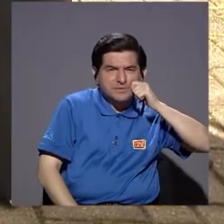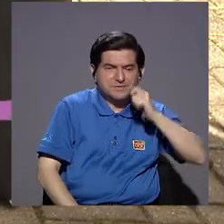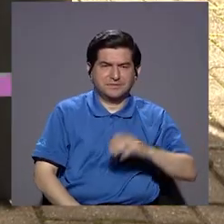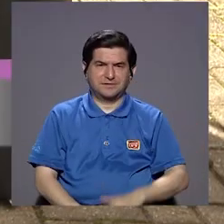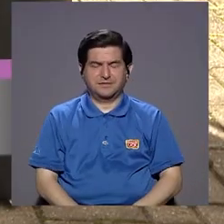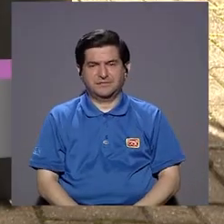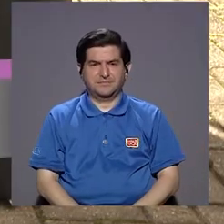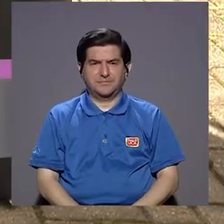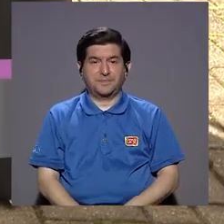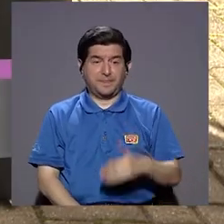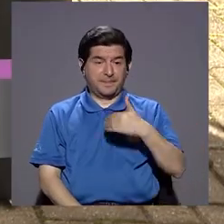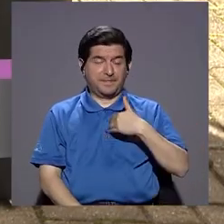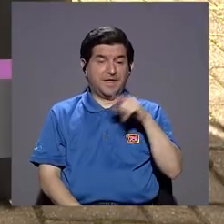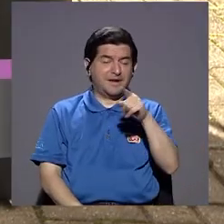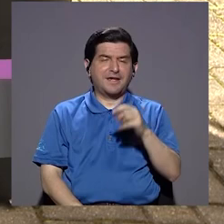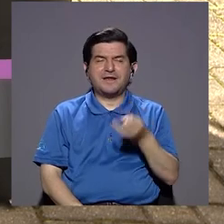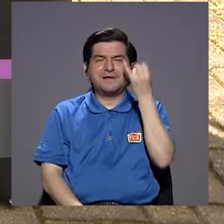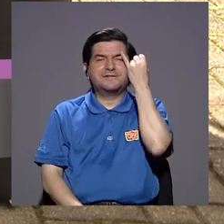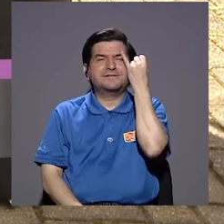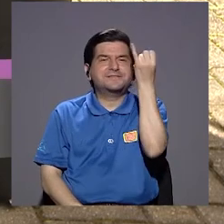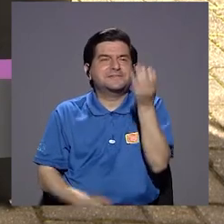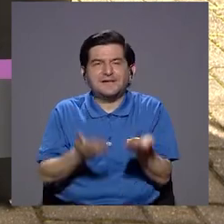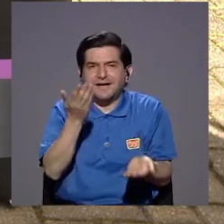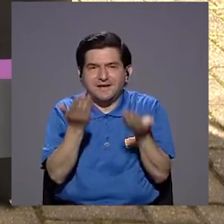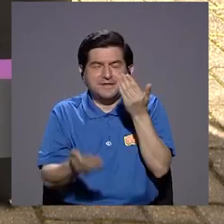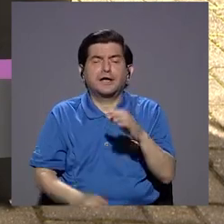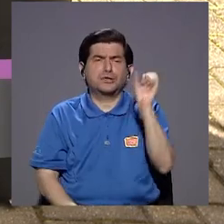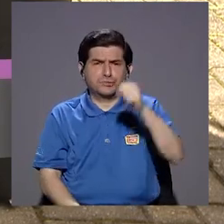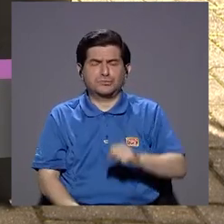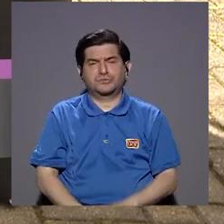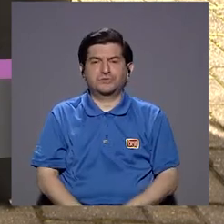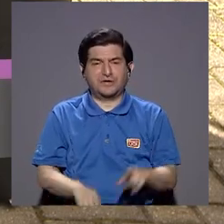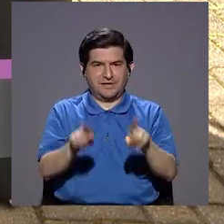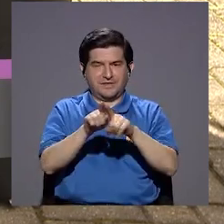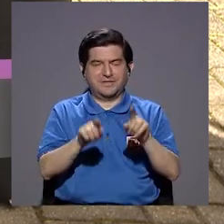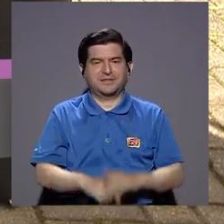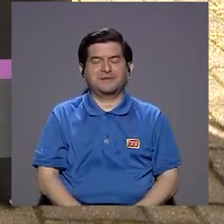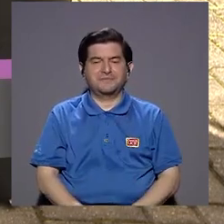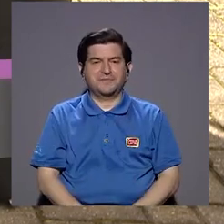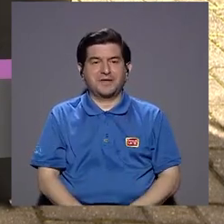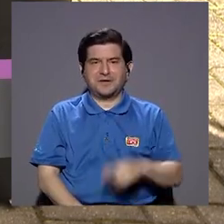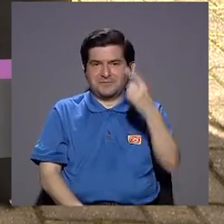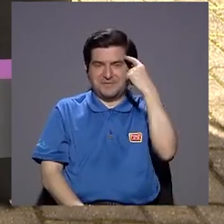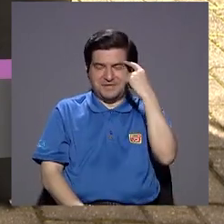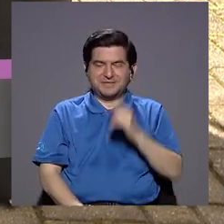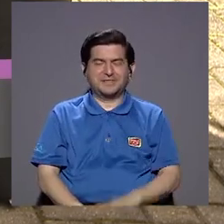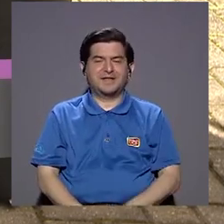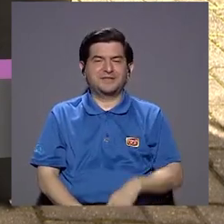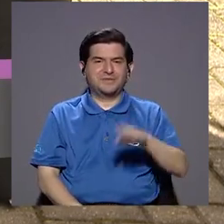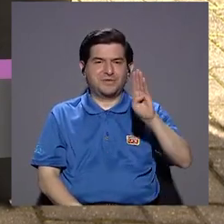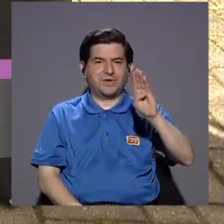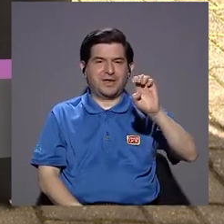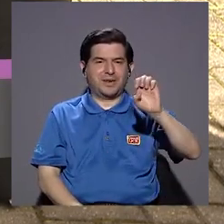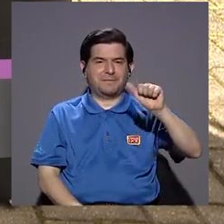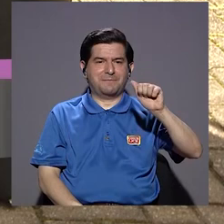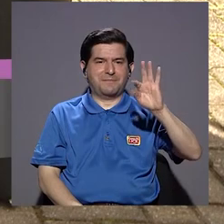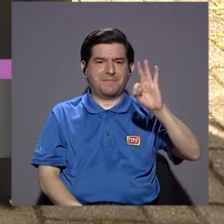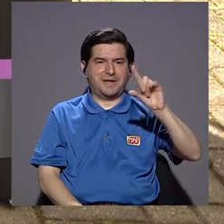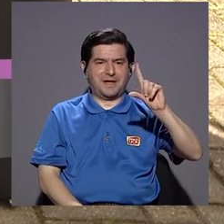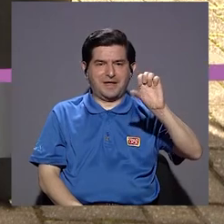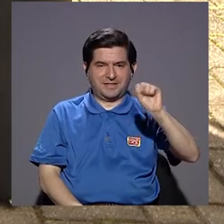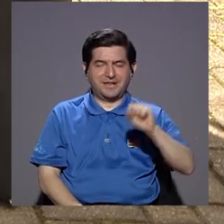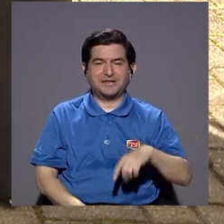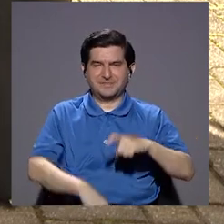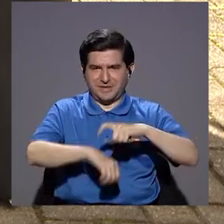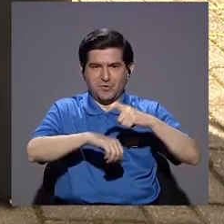Como, sí. Entonces tenemos como esas imágenes de... Claro, de los Beatles en el ashram. Pero no, es algo